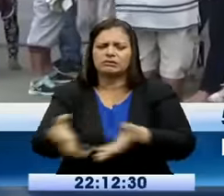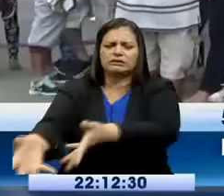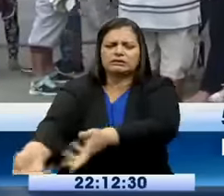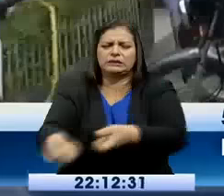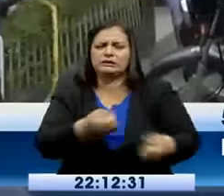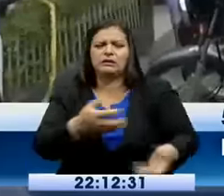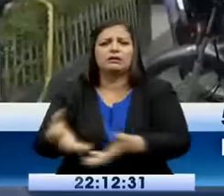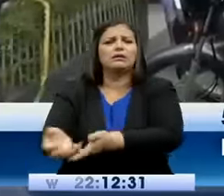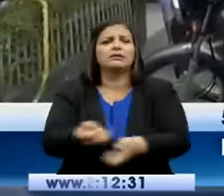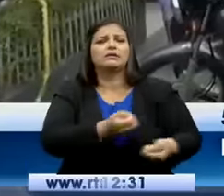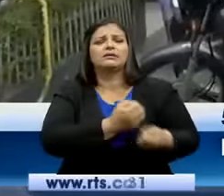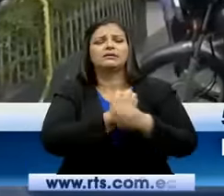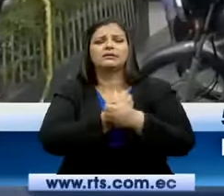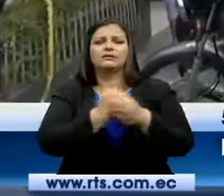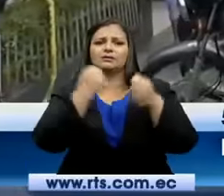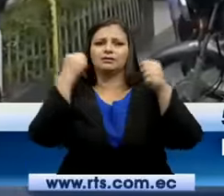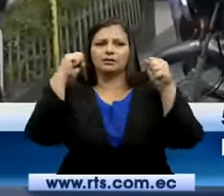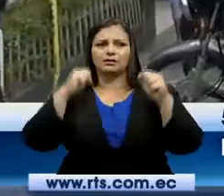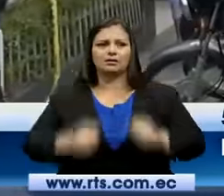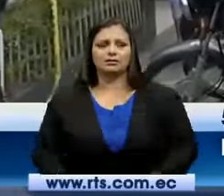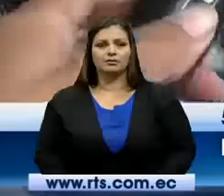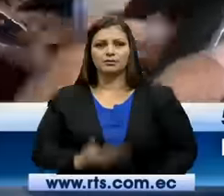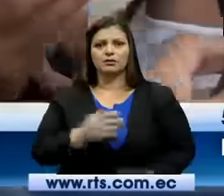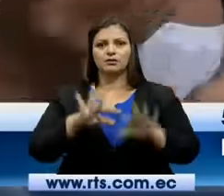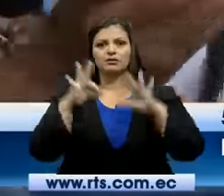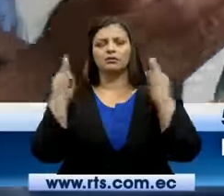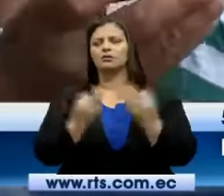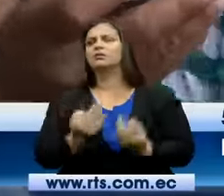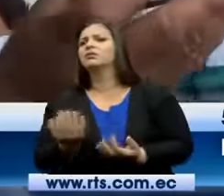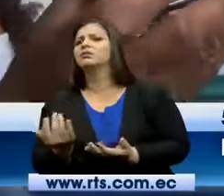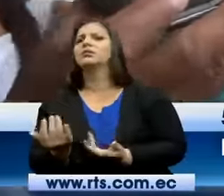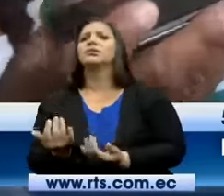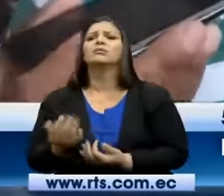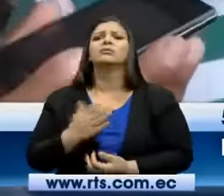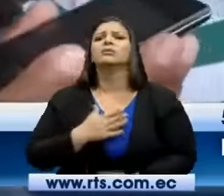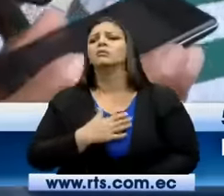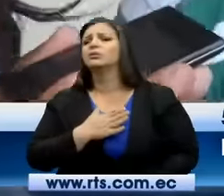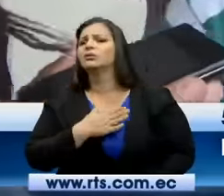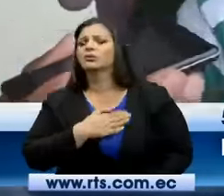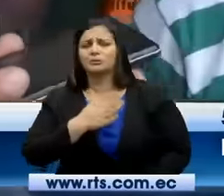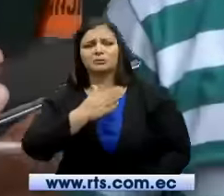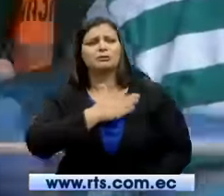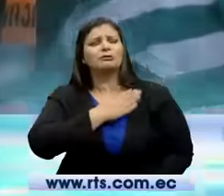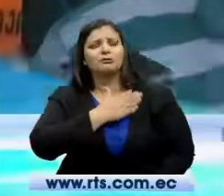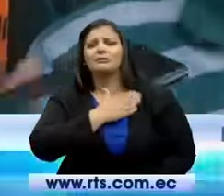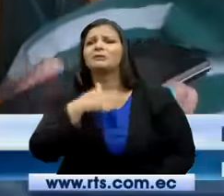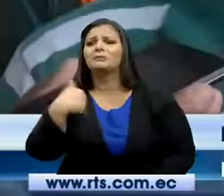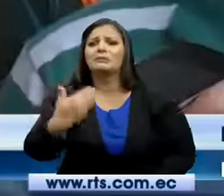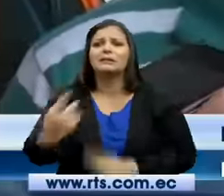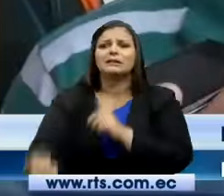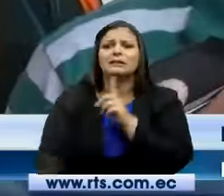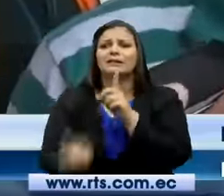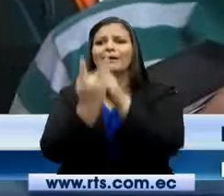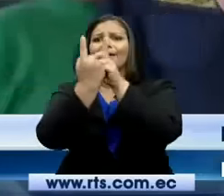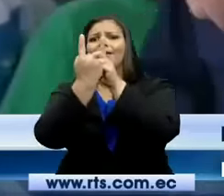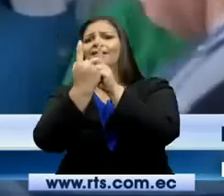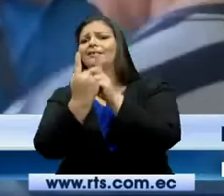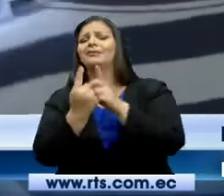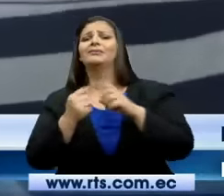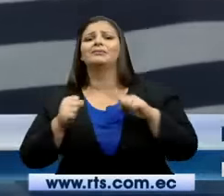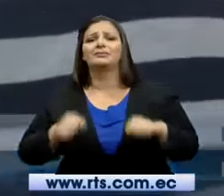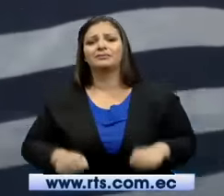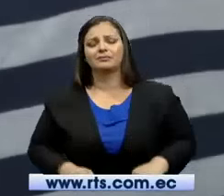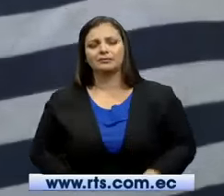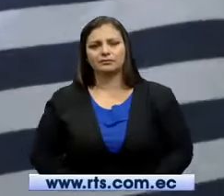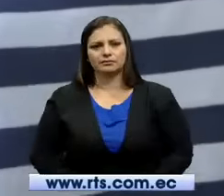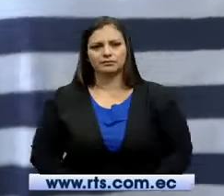las instalaciones de la capitanía en espera de noticias. La esperanza es la última que se pierde. Claro, falta el esposo de ella todavía. Este domingo